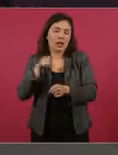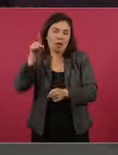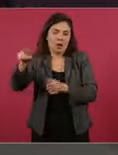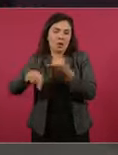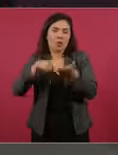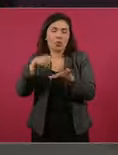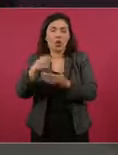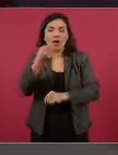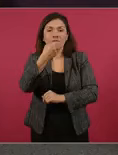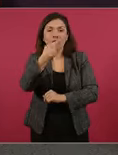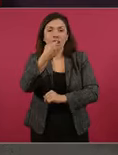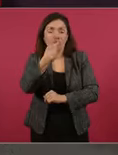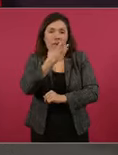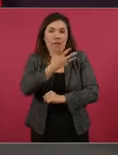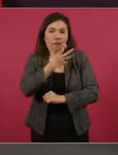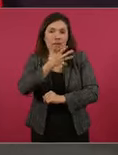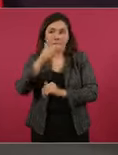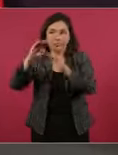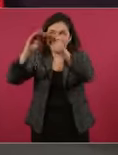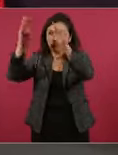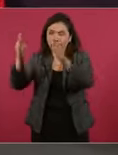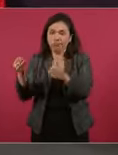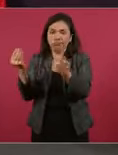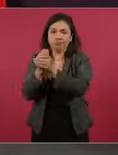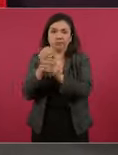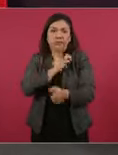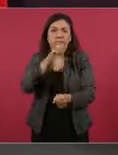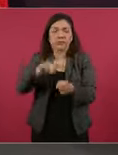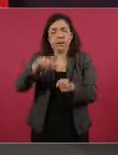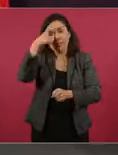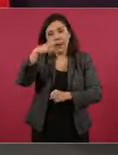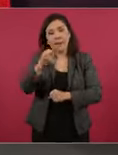farmacia para esas medicinas.